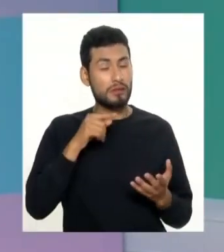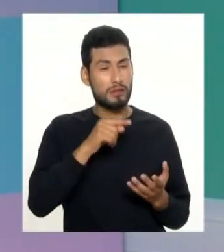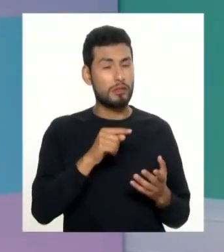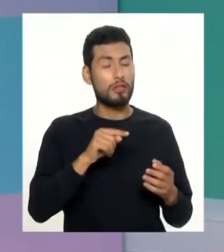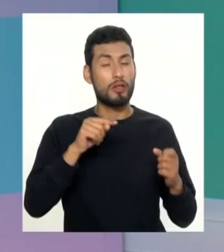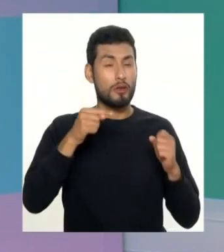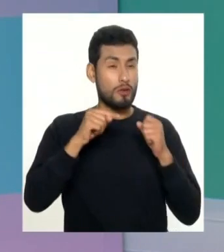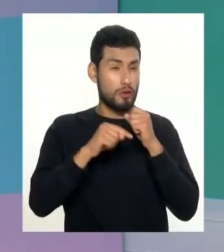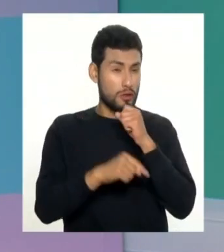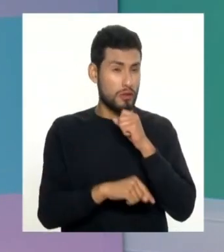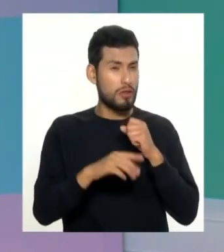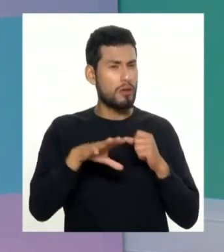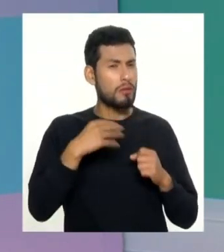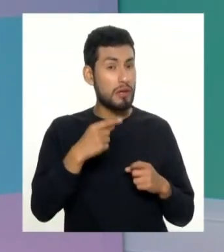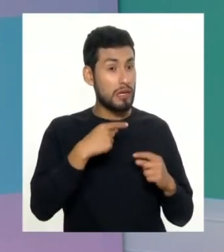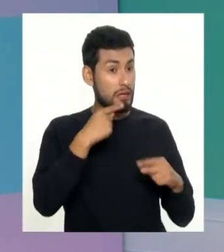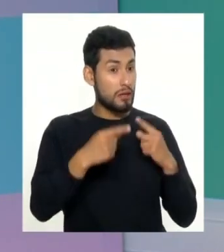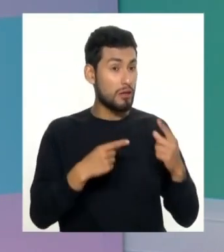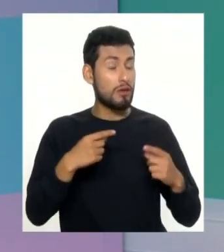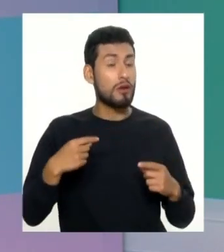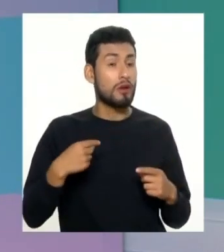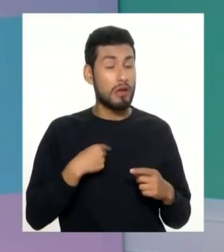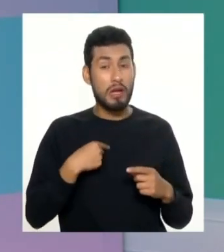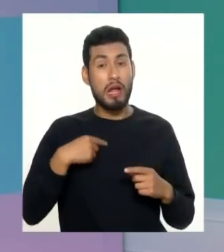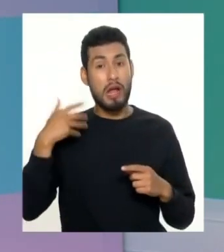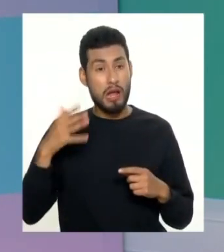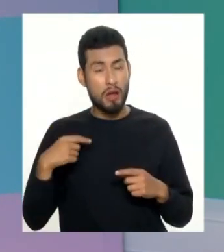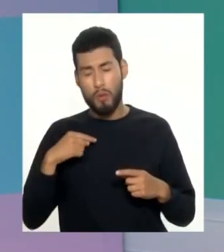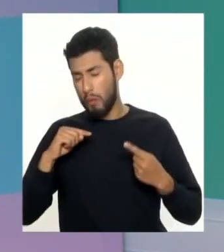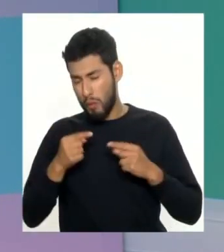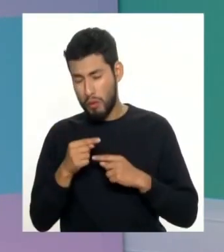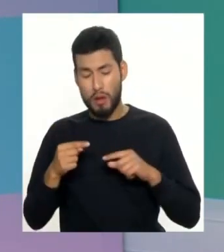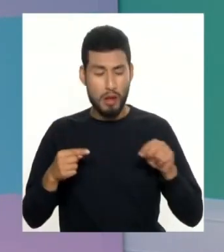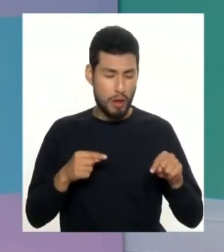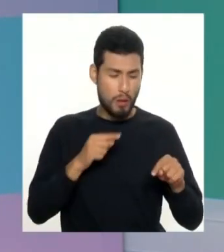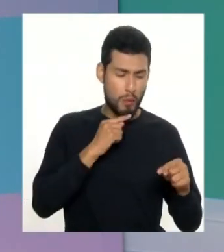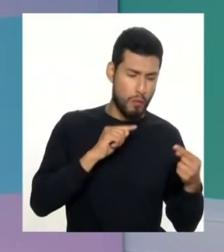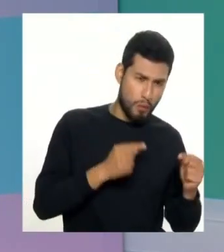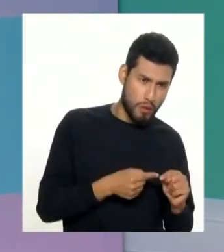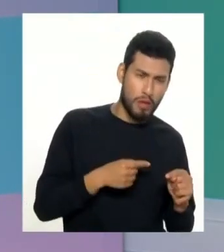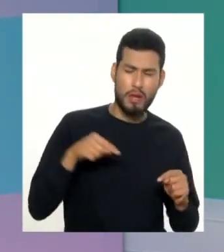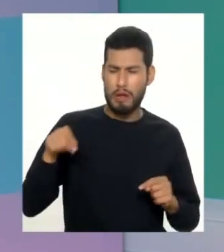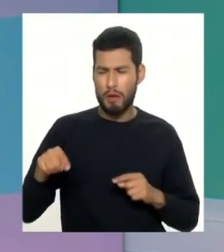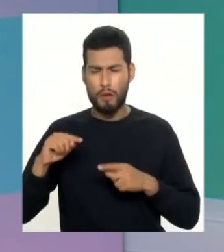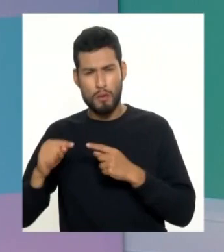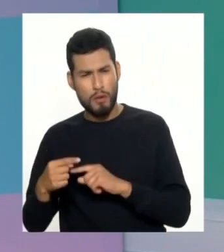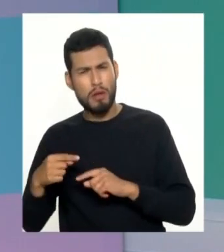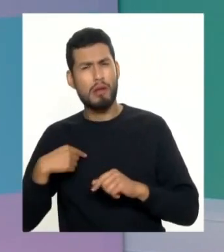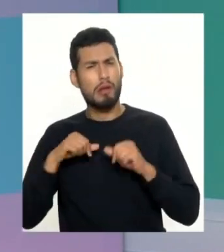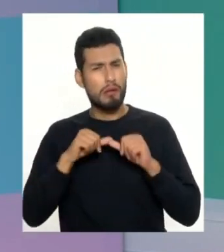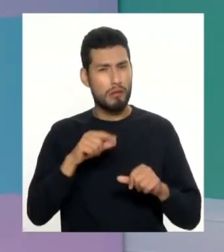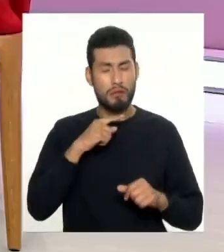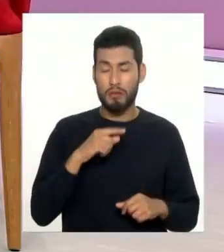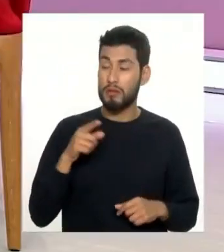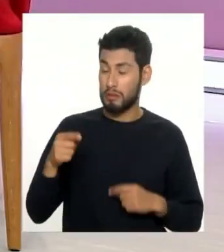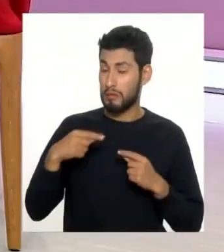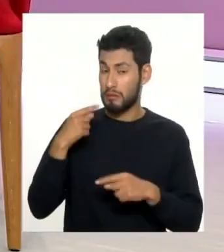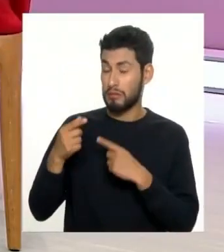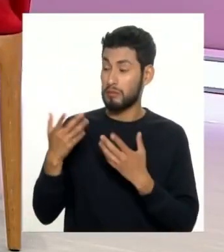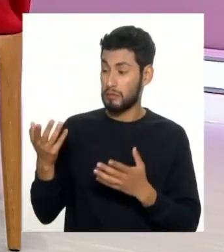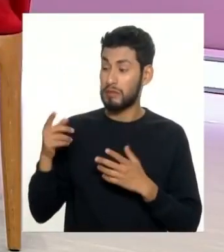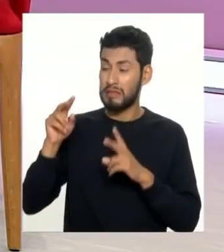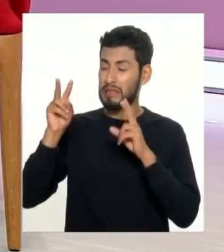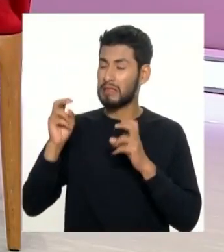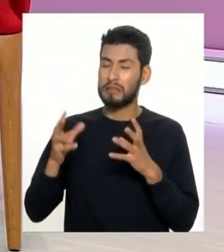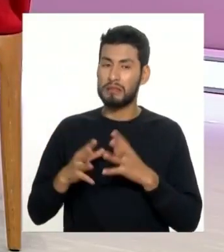operar porque está recalcando. Me he hecho esto, me duele. Hago aquello, me duele. Esto me duele y le sigue doliendo. Eso ya lo contó hace un rato. Yo creo que el